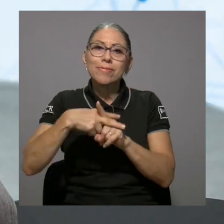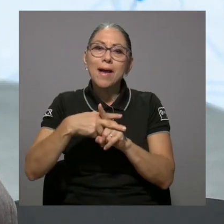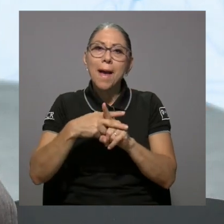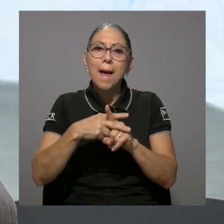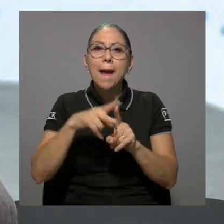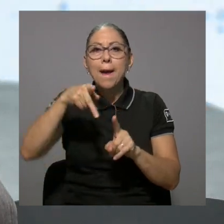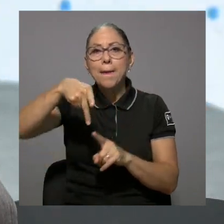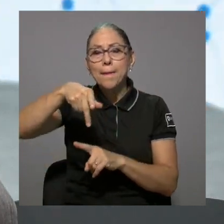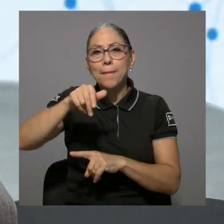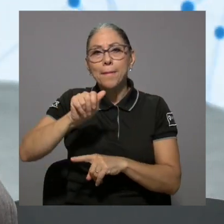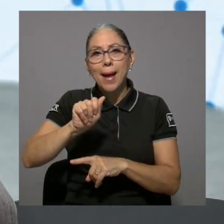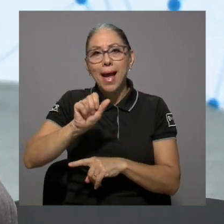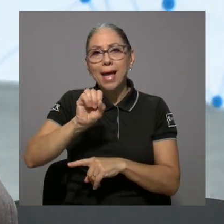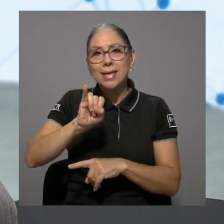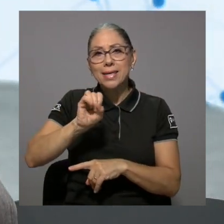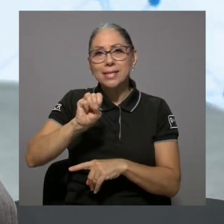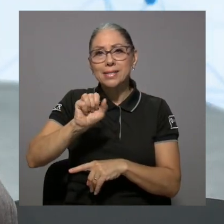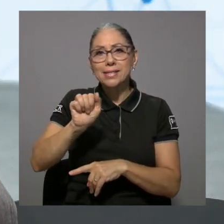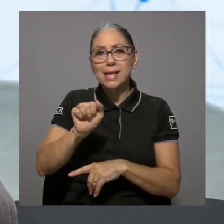también lo